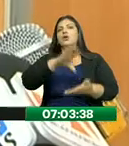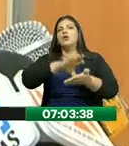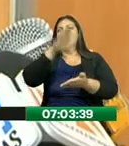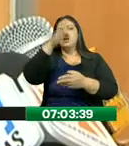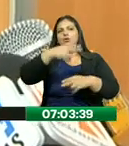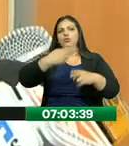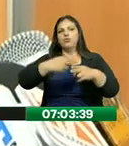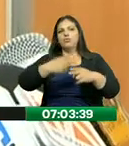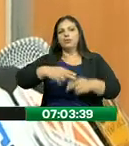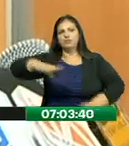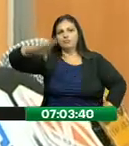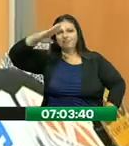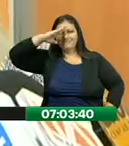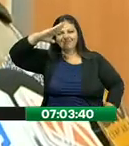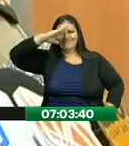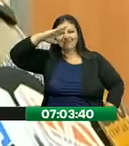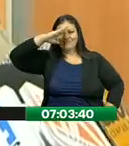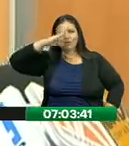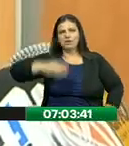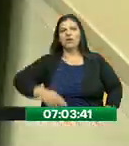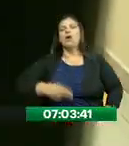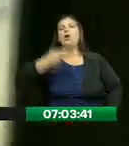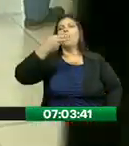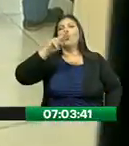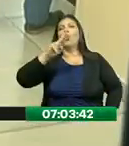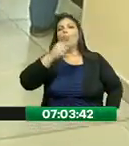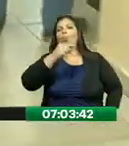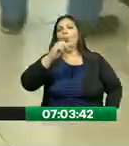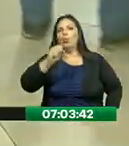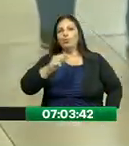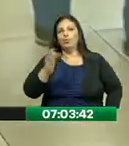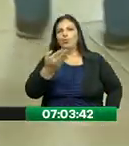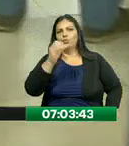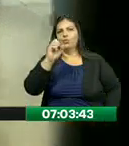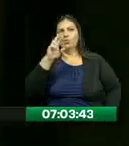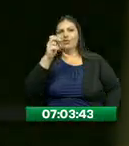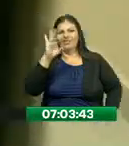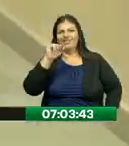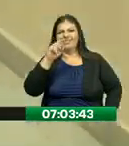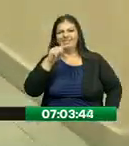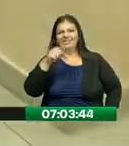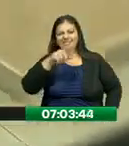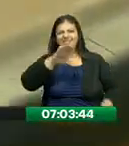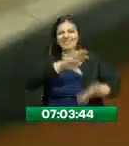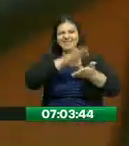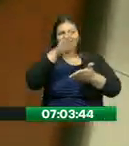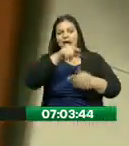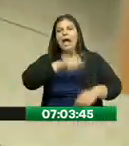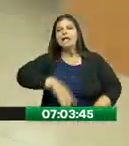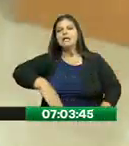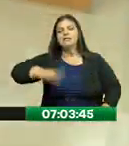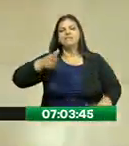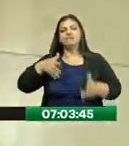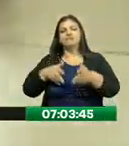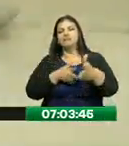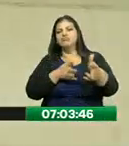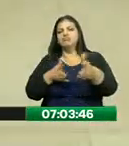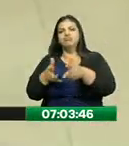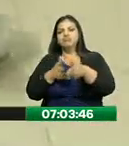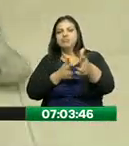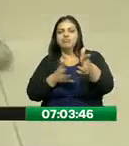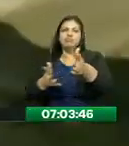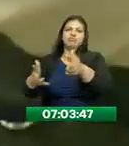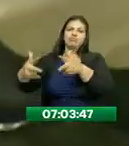y un arma blanca que había con tierra se embarcó en el transporte con otro sujeto en la ciudadela